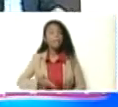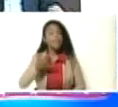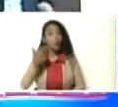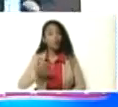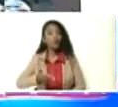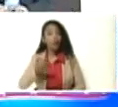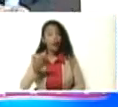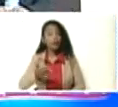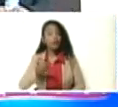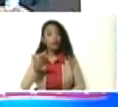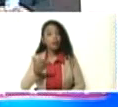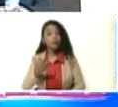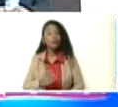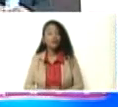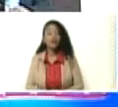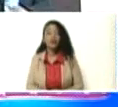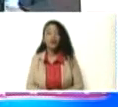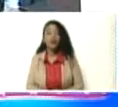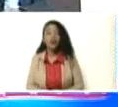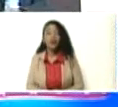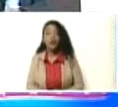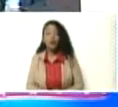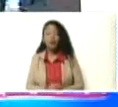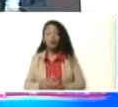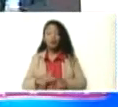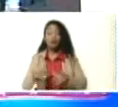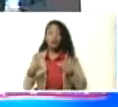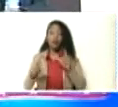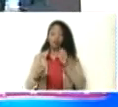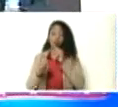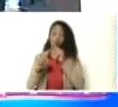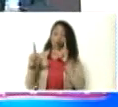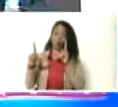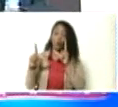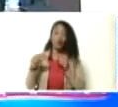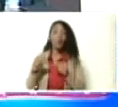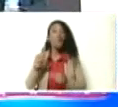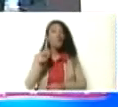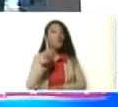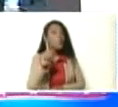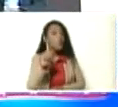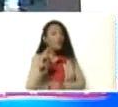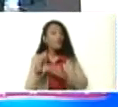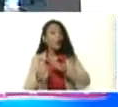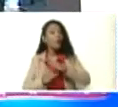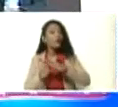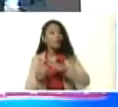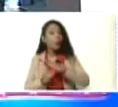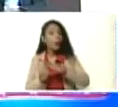que es muy importante, se ha creado una gran expectativa por uno de los instrumentos